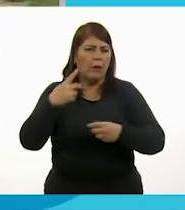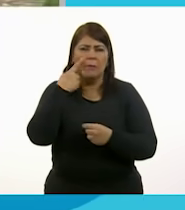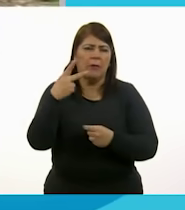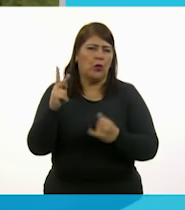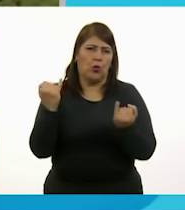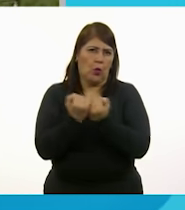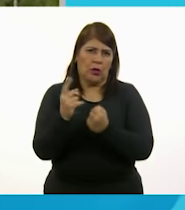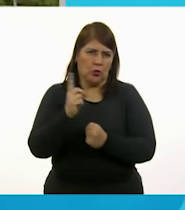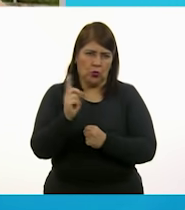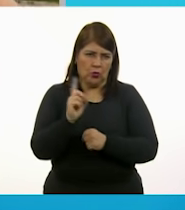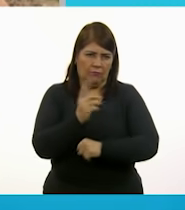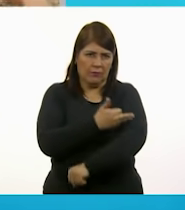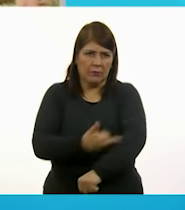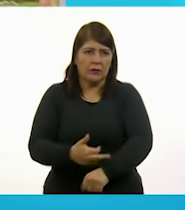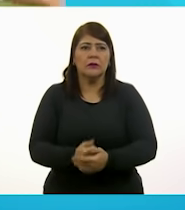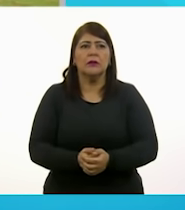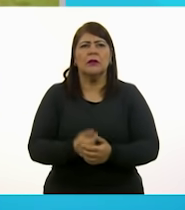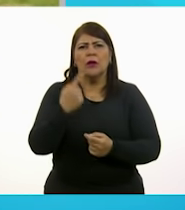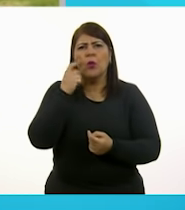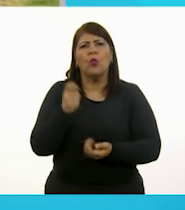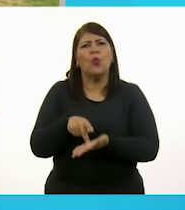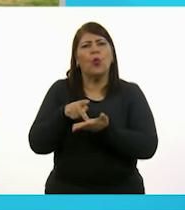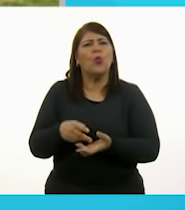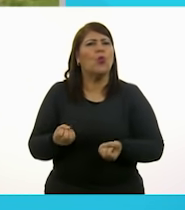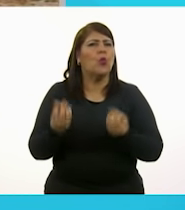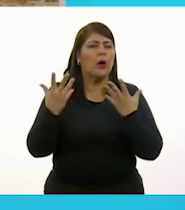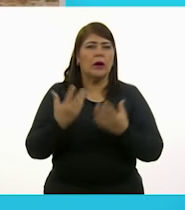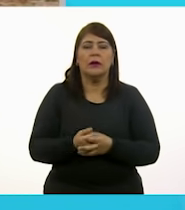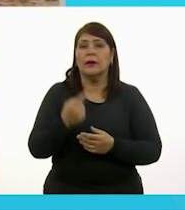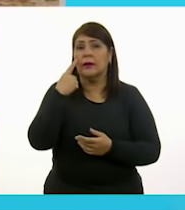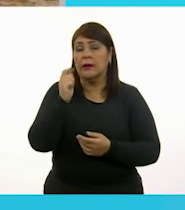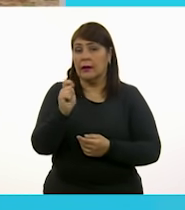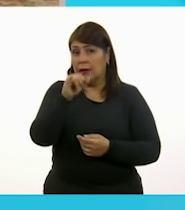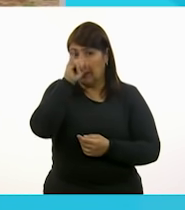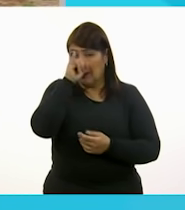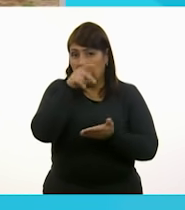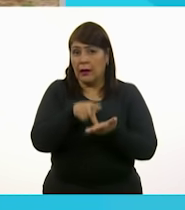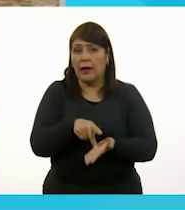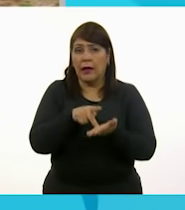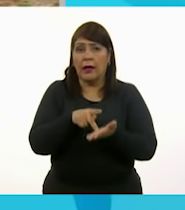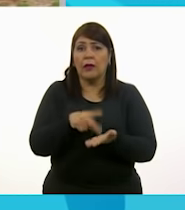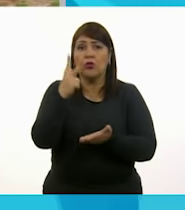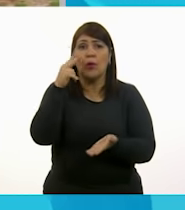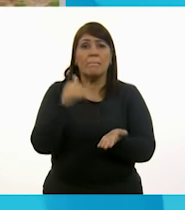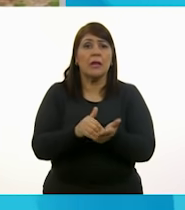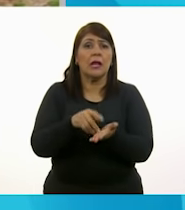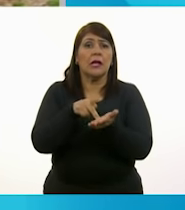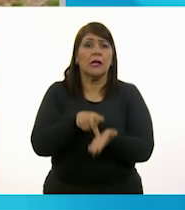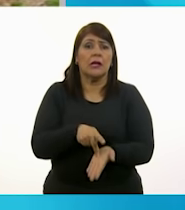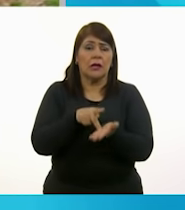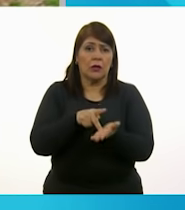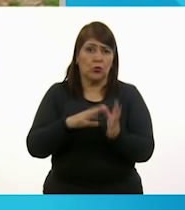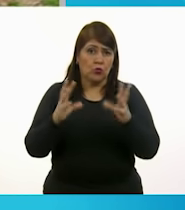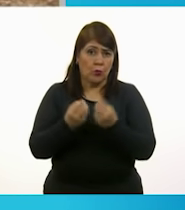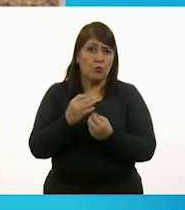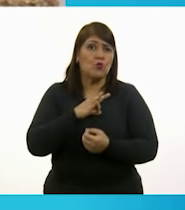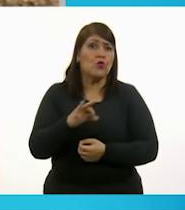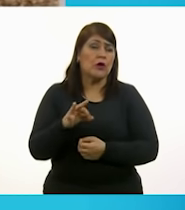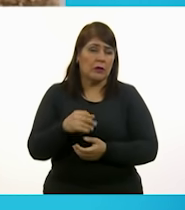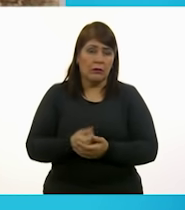llegan a pesar? Que hasta están bien gordotes Un rinoceronte puede pesar hasta dos toneladas, que son dos mil kilogramos